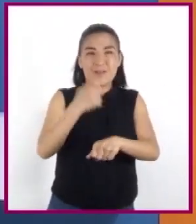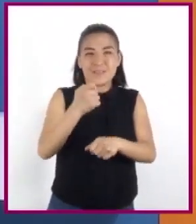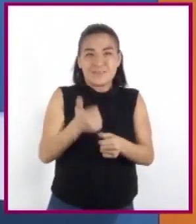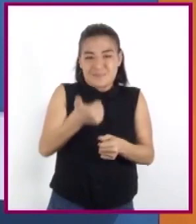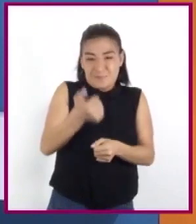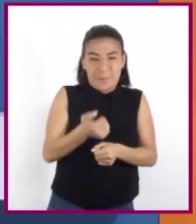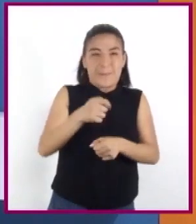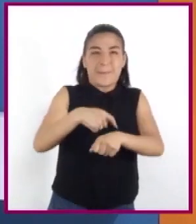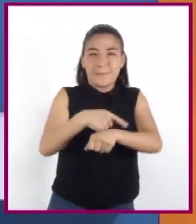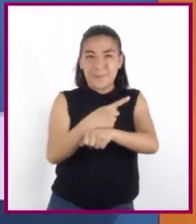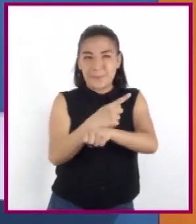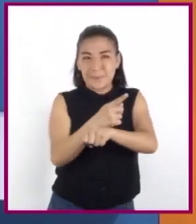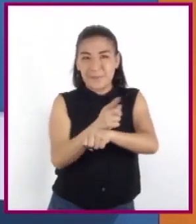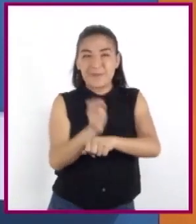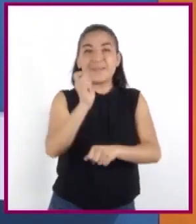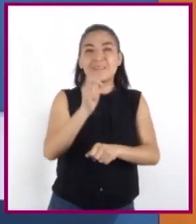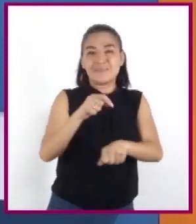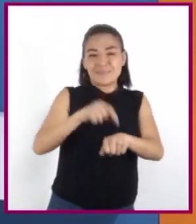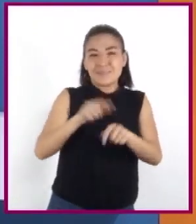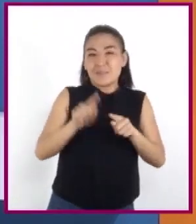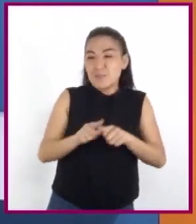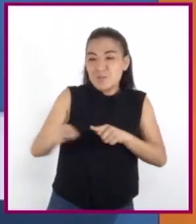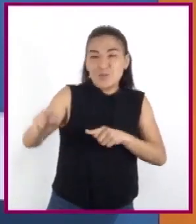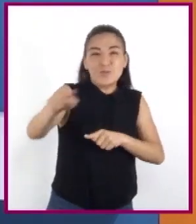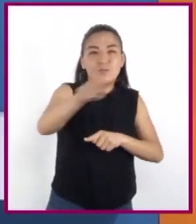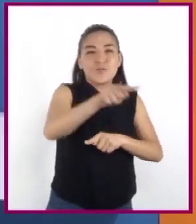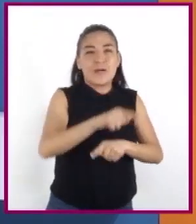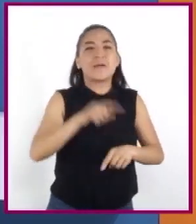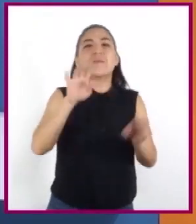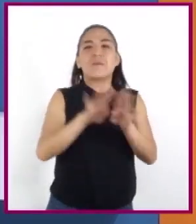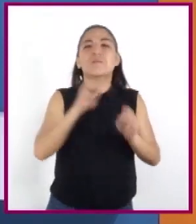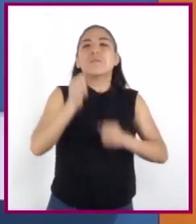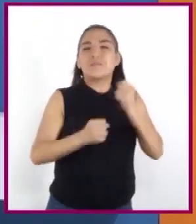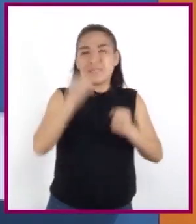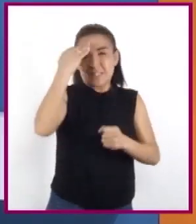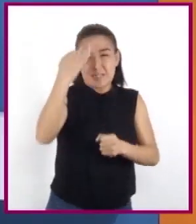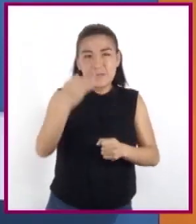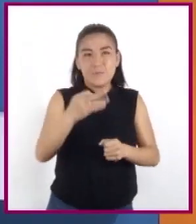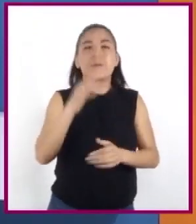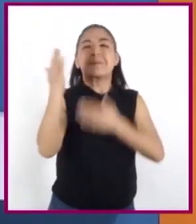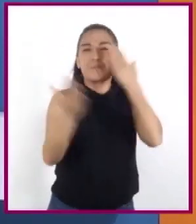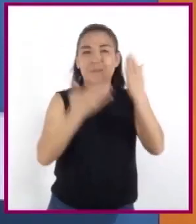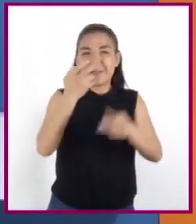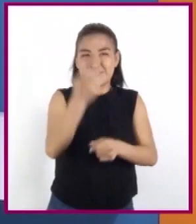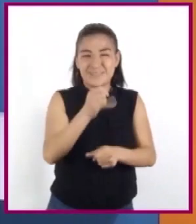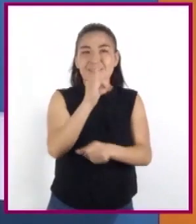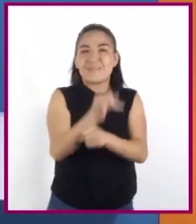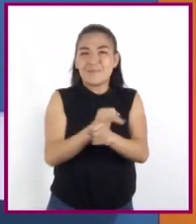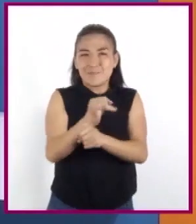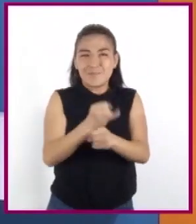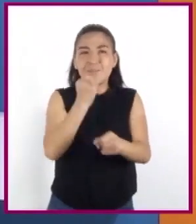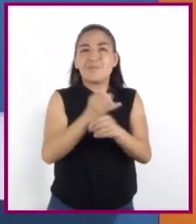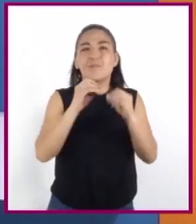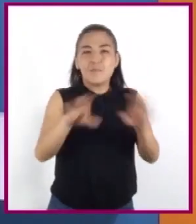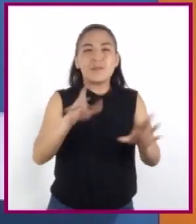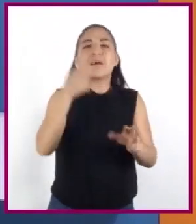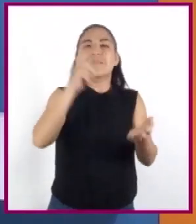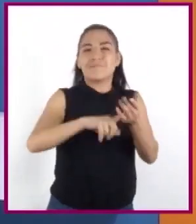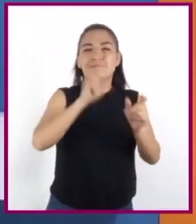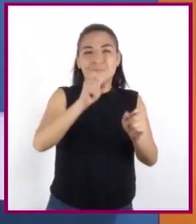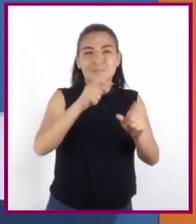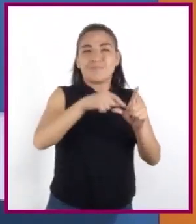conoce las distancias en el recorrido tomó el registro de su desplazamiento. Analicemos la información mediante sus respectivas